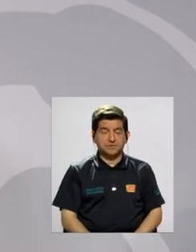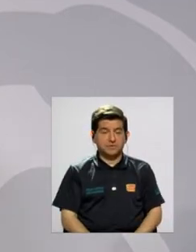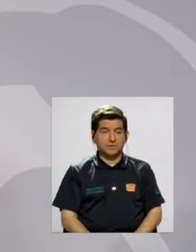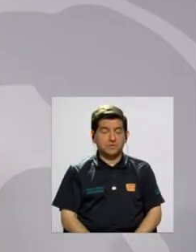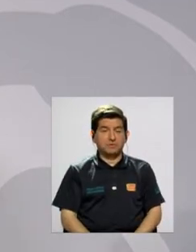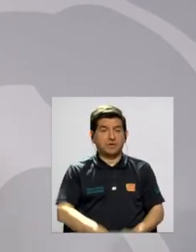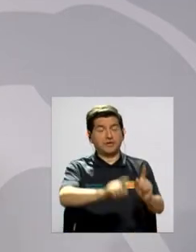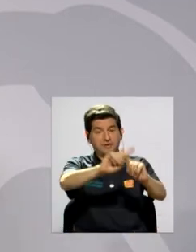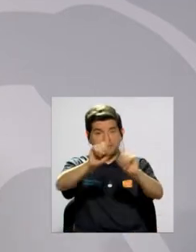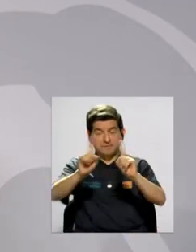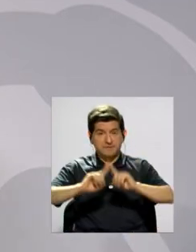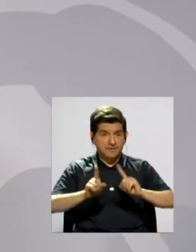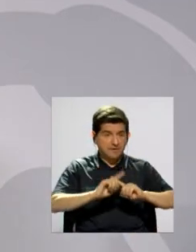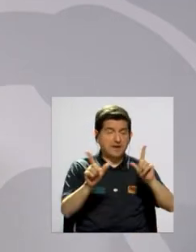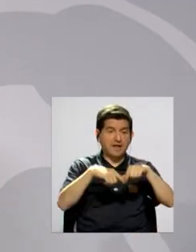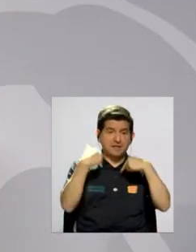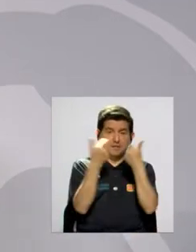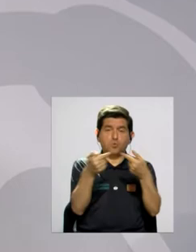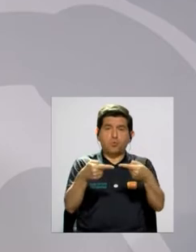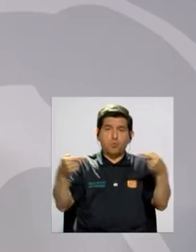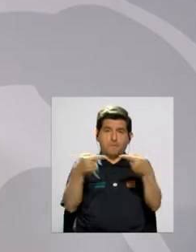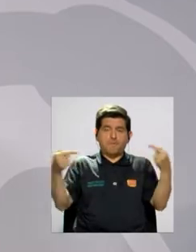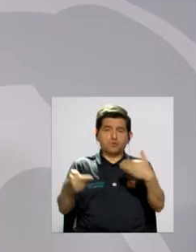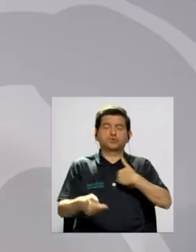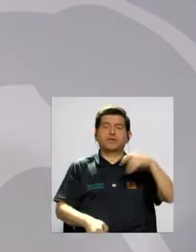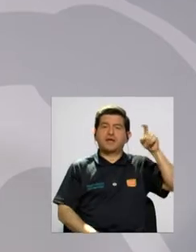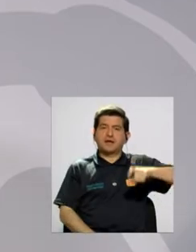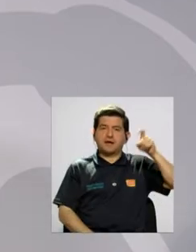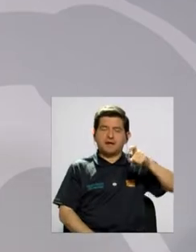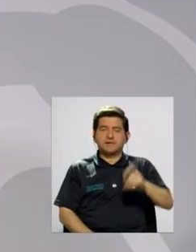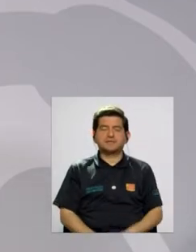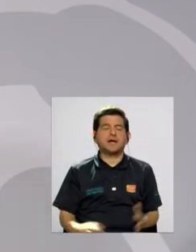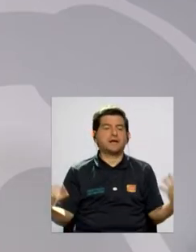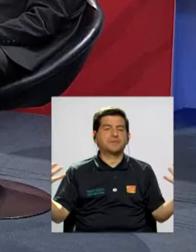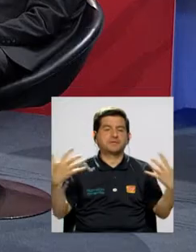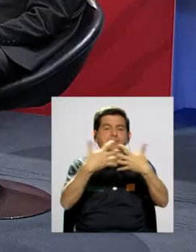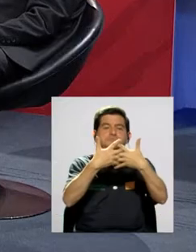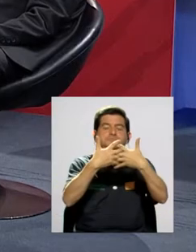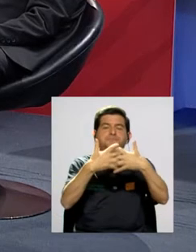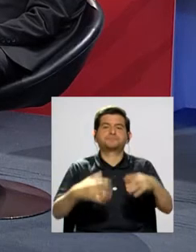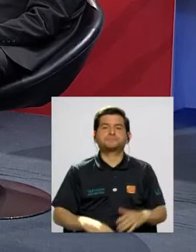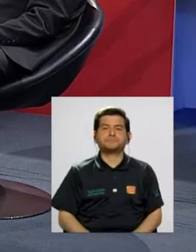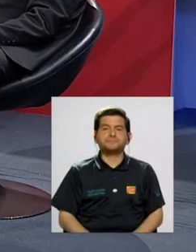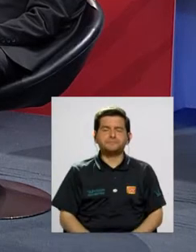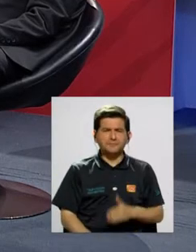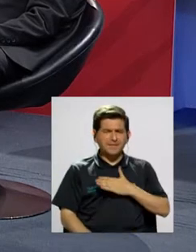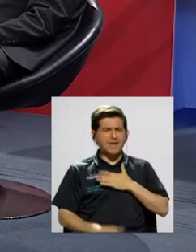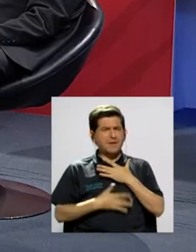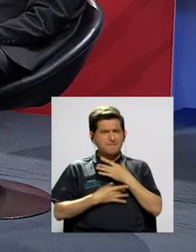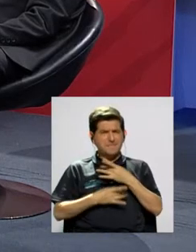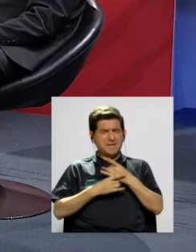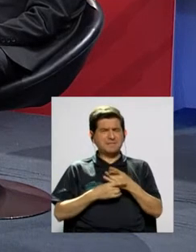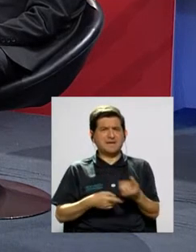que muchos grupos antagónicos tengan necesariamente que conciliarse. A mí me llama mucho la atención en el caso de Carlos, cómo